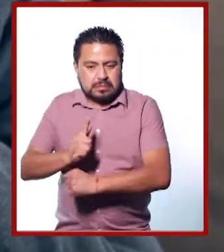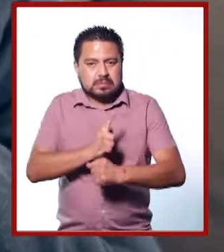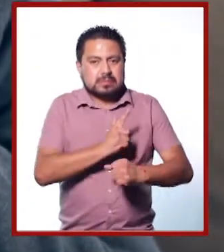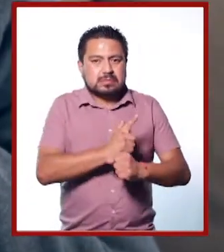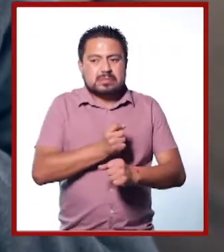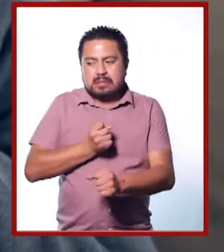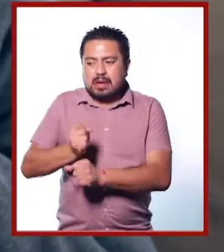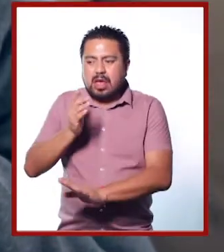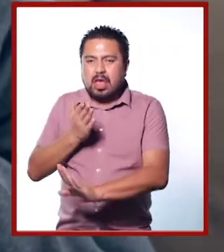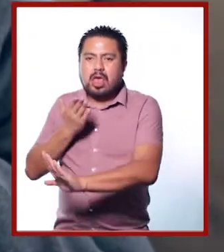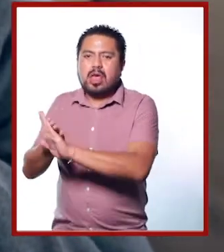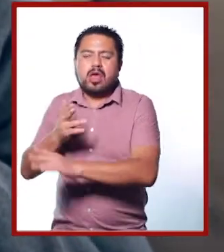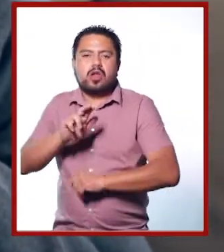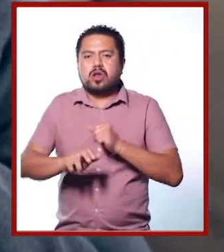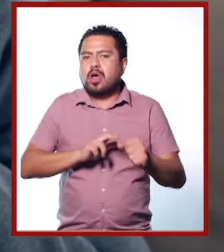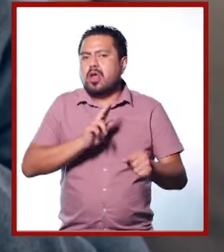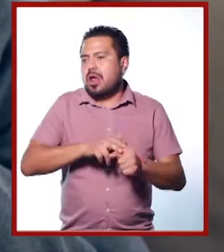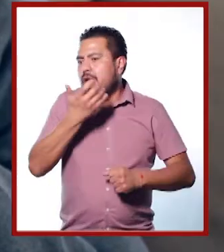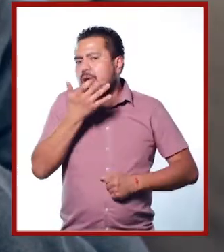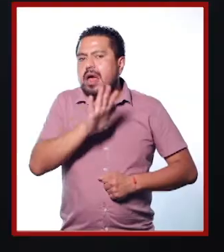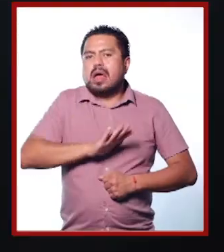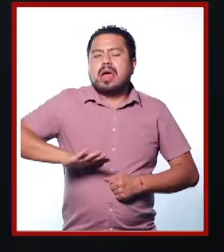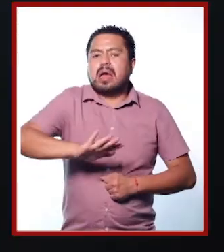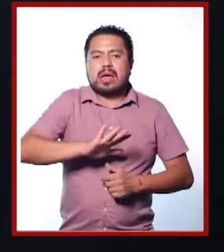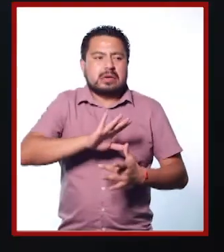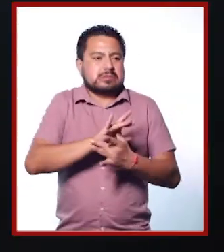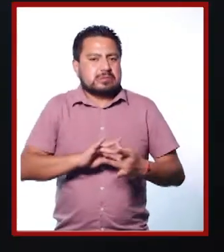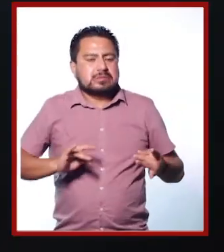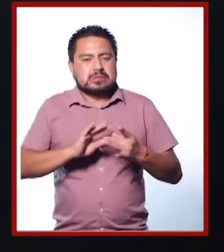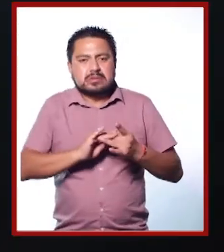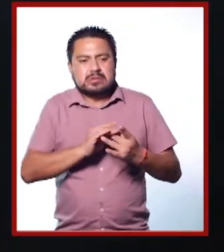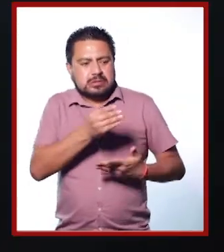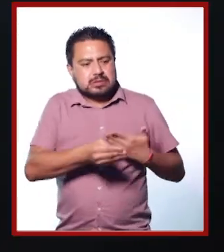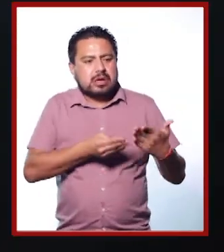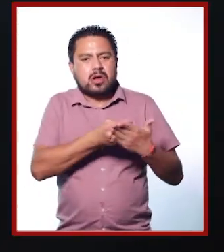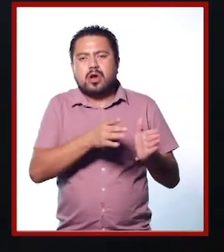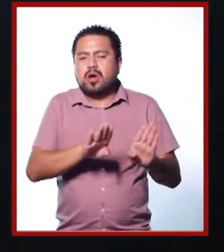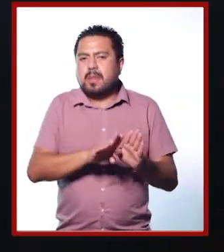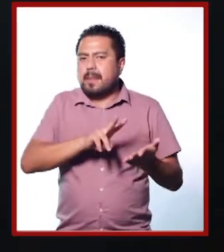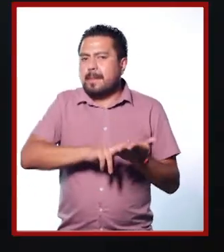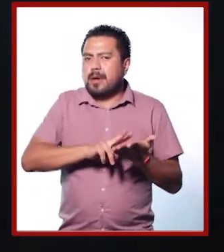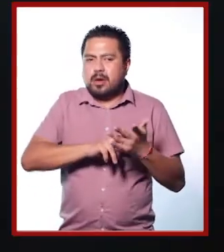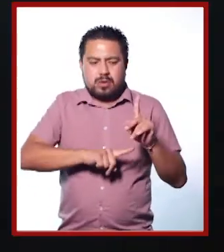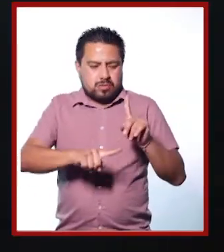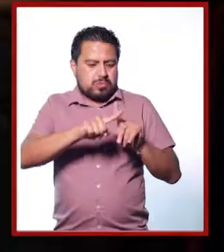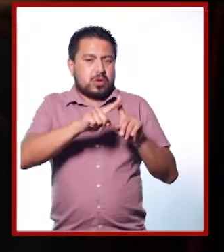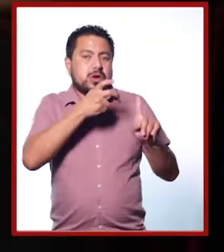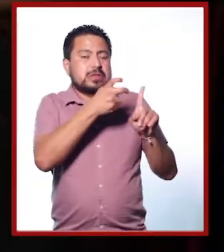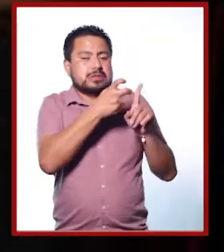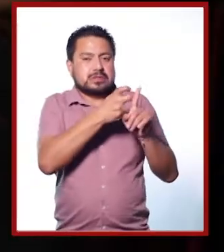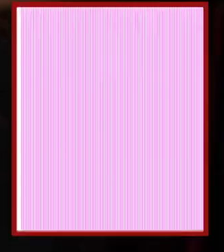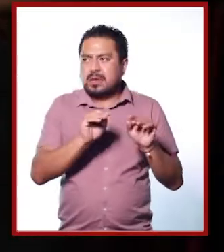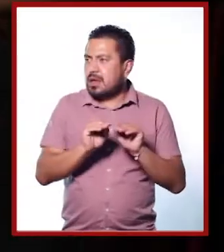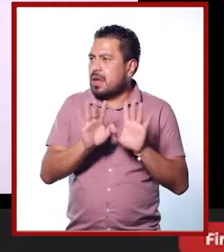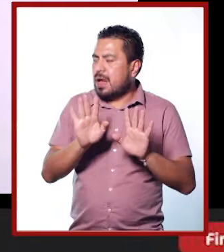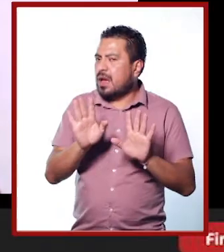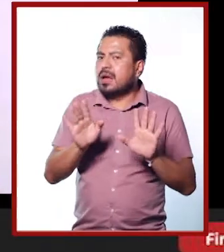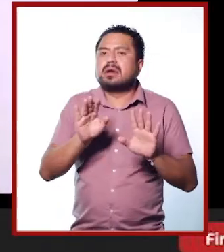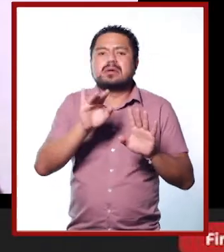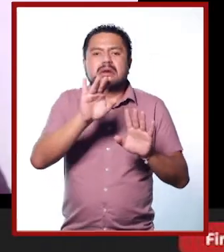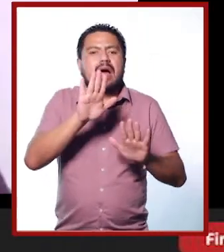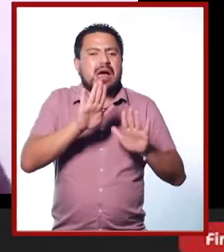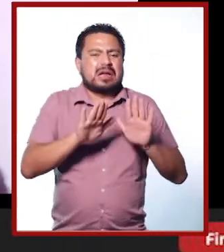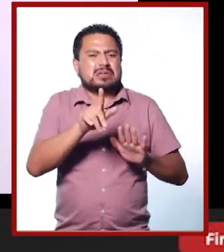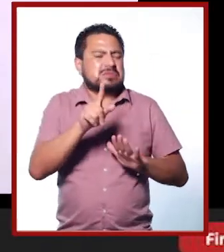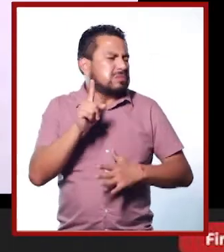estas microviolencias se han normalizado, se han legitimado y se le ha puesto como un valor positivo a ellas, ¿no? Cuando Claro. decimos,